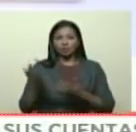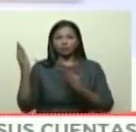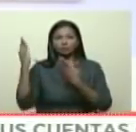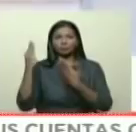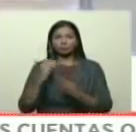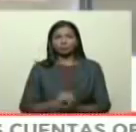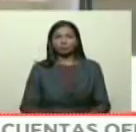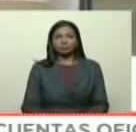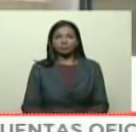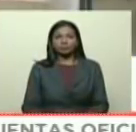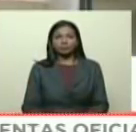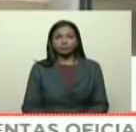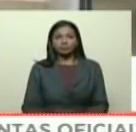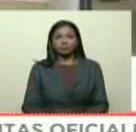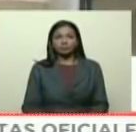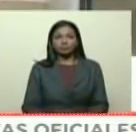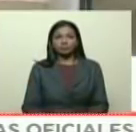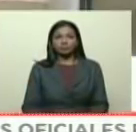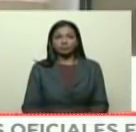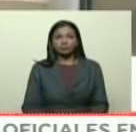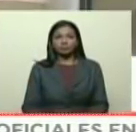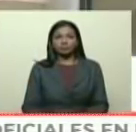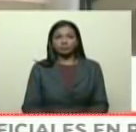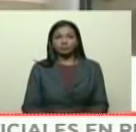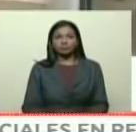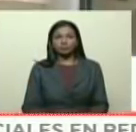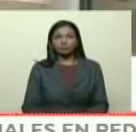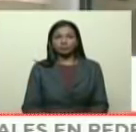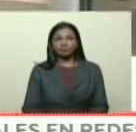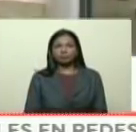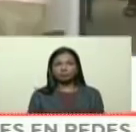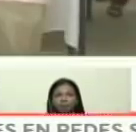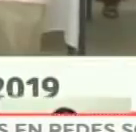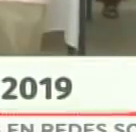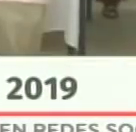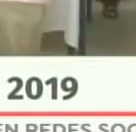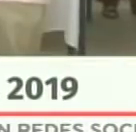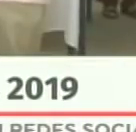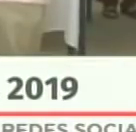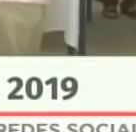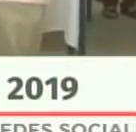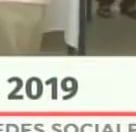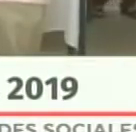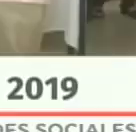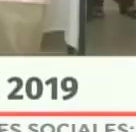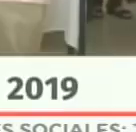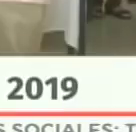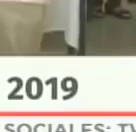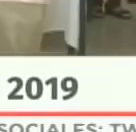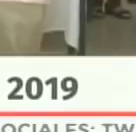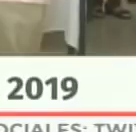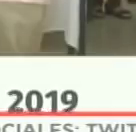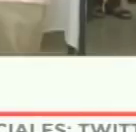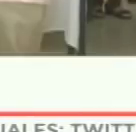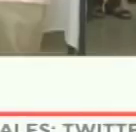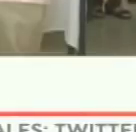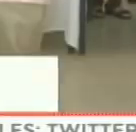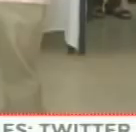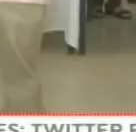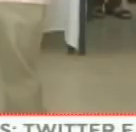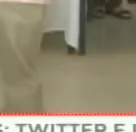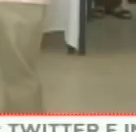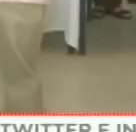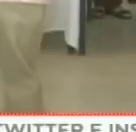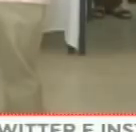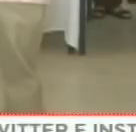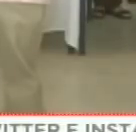Trujillo. Muchas gracias, presidente, por esta oportunidad de interactuar desde acá, desde la Casa de los